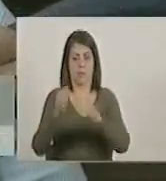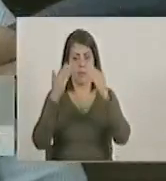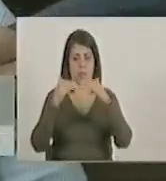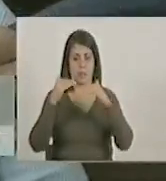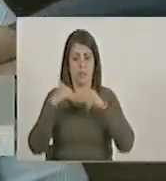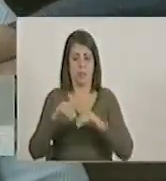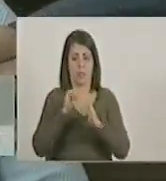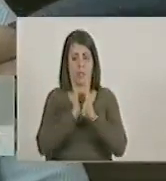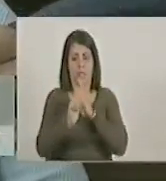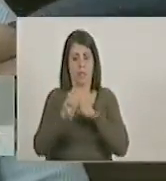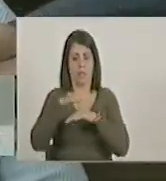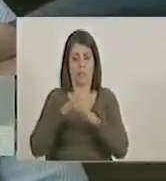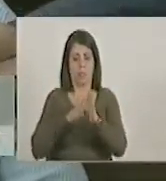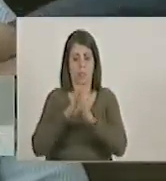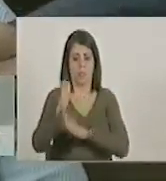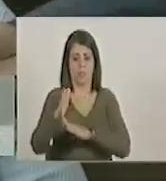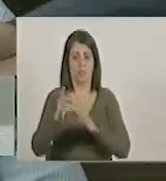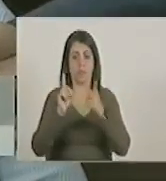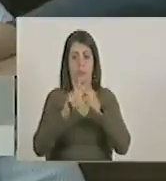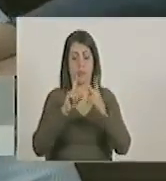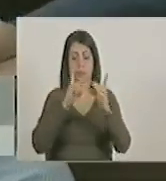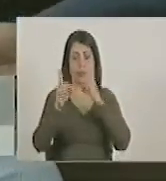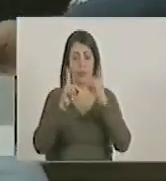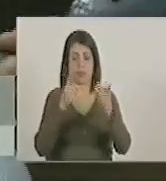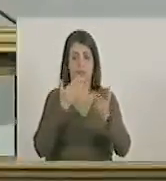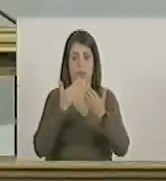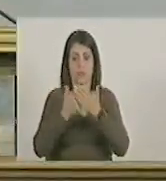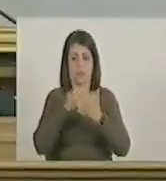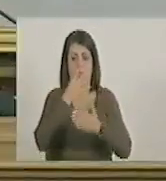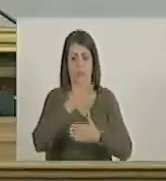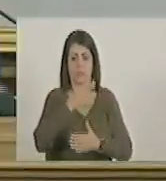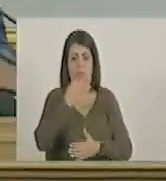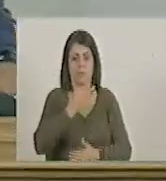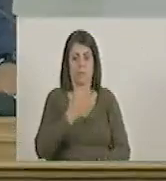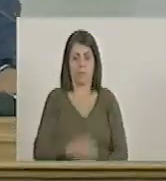subsiguientes artículos y poder continuar con esta segunda discusión. Gracias, buenas tardes.